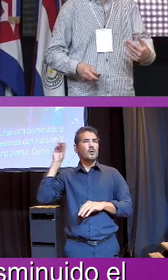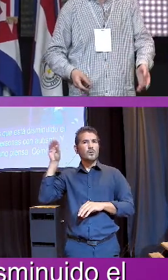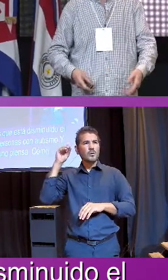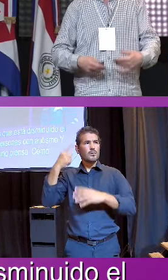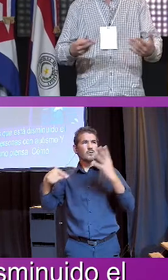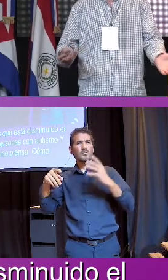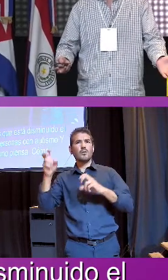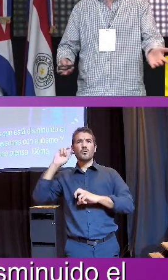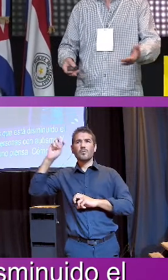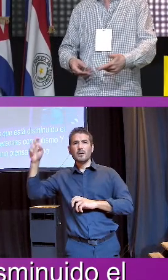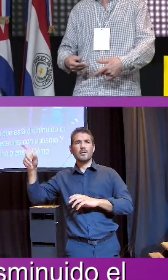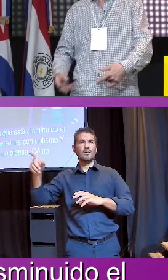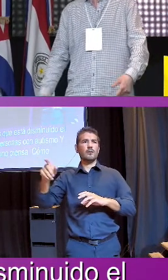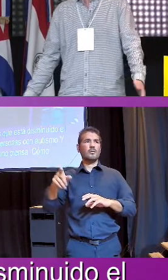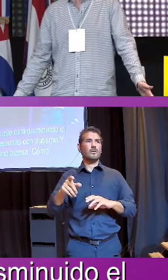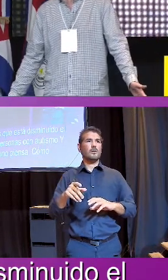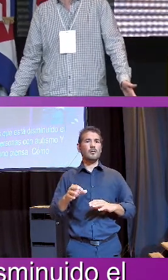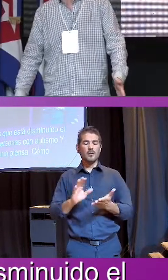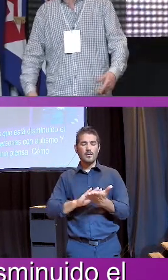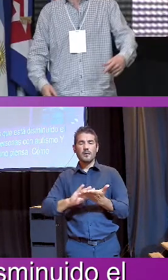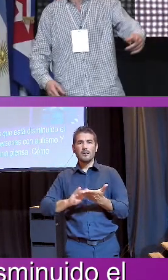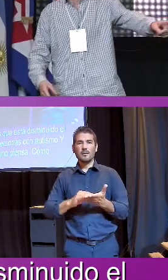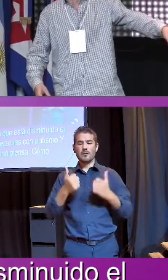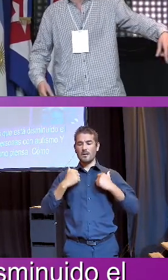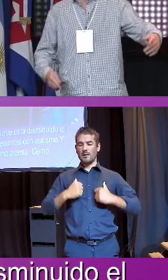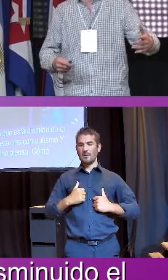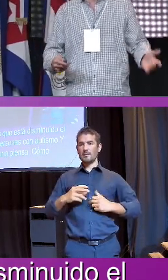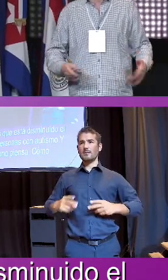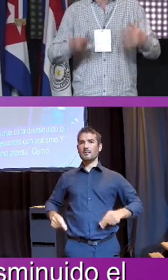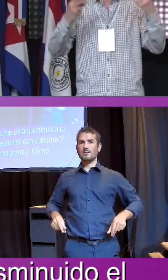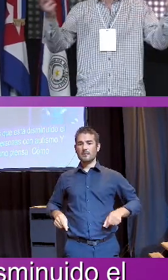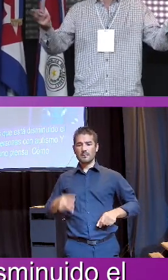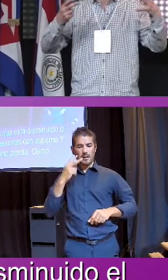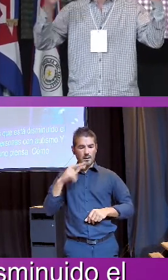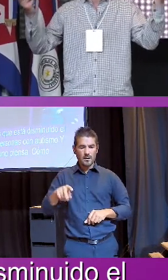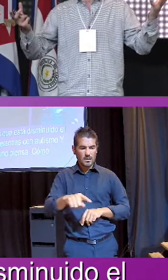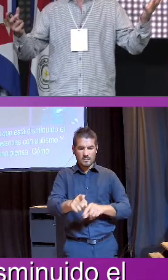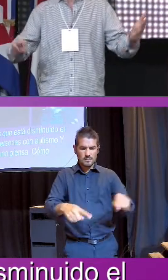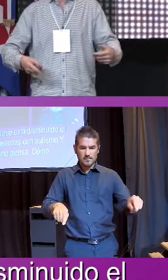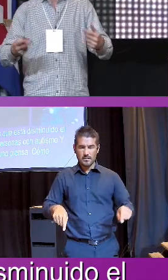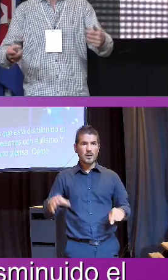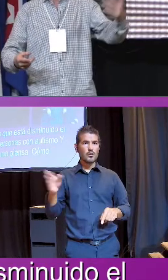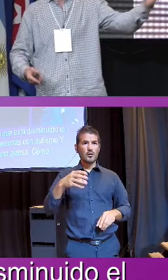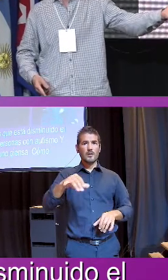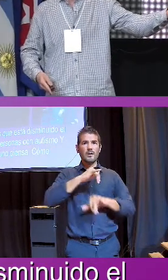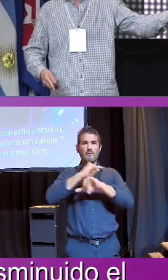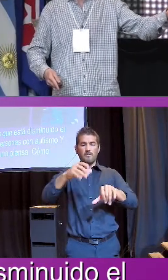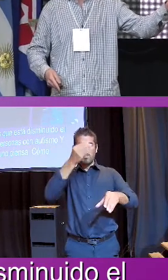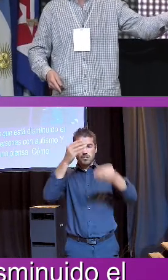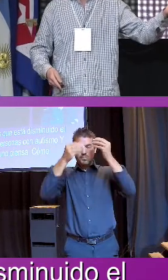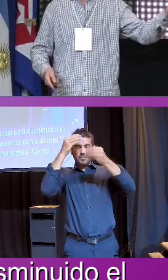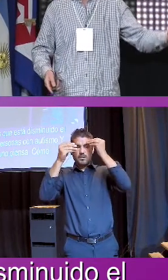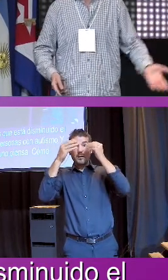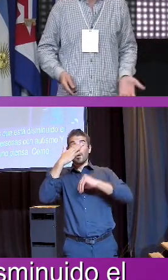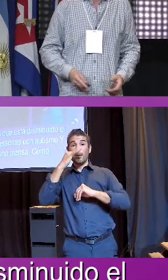aparatos, sienten la textura de la silla, miran las líneas del piso. Digamos, todo eso entra como información. Sin embargo, si ustedes salen de acá y